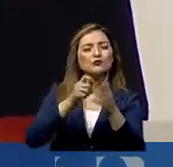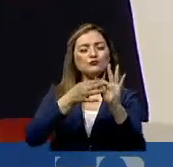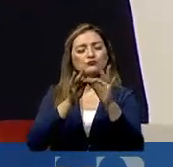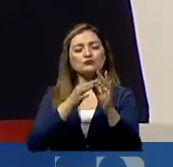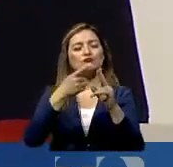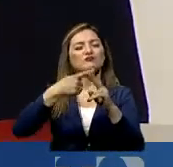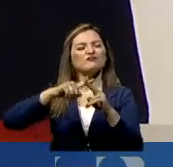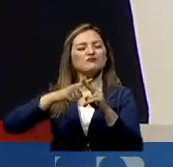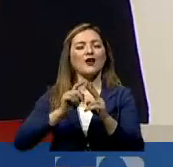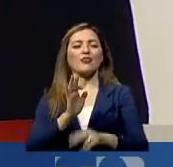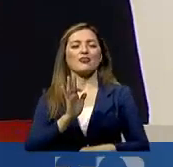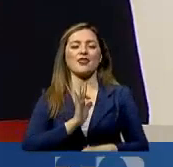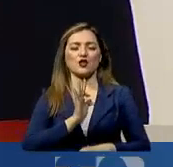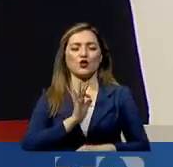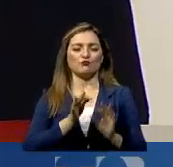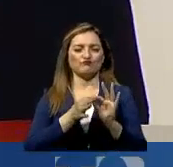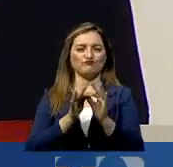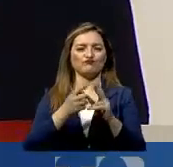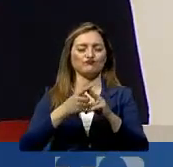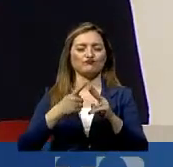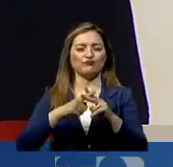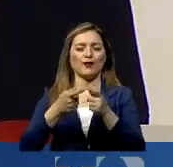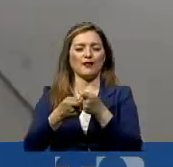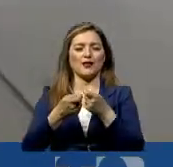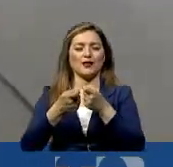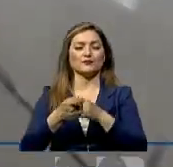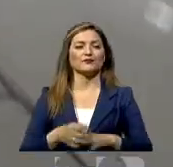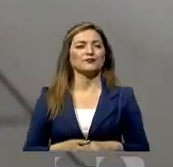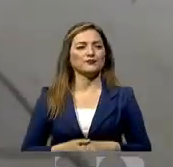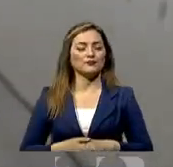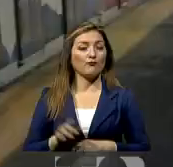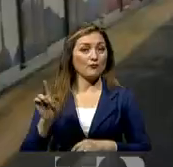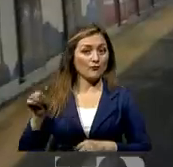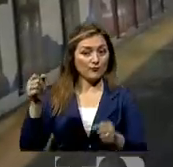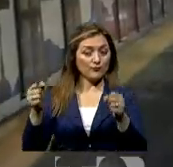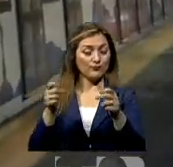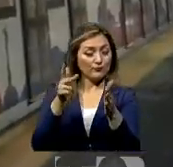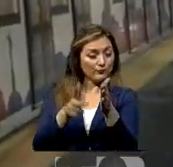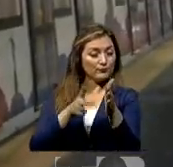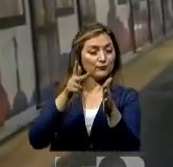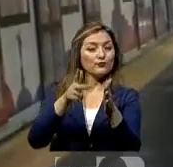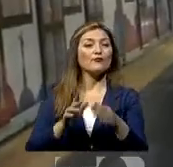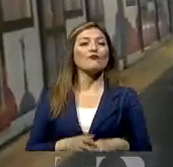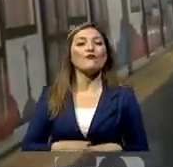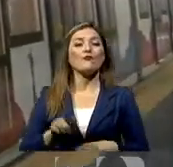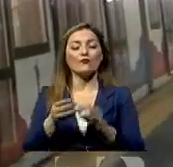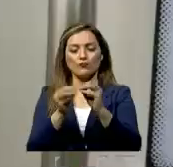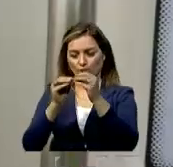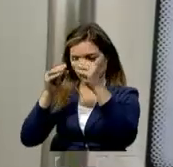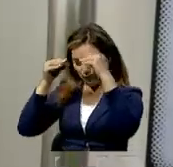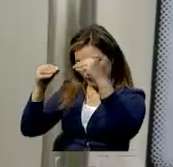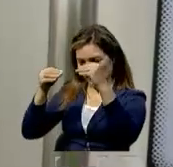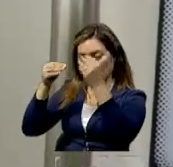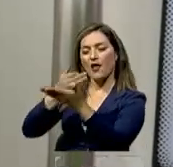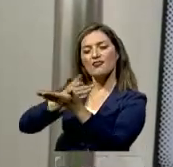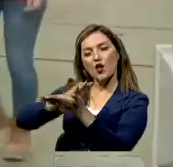personal técnico de mantenimiento en nuestros talleres y cocheros los maquinistas y conductores de trenes recibirán una formación teórica y práctica